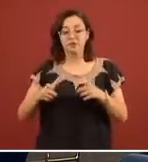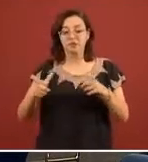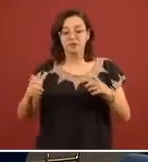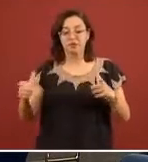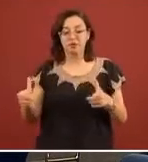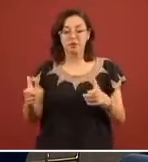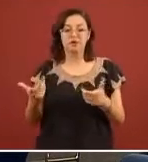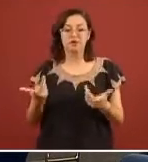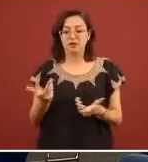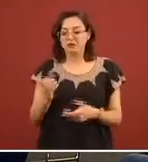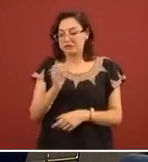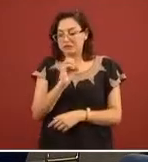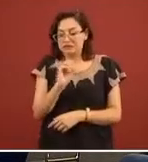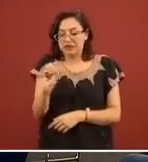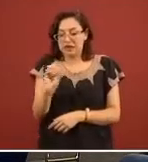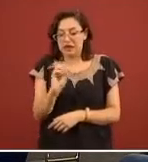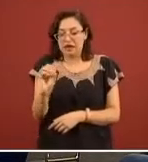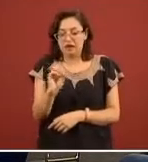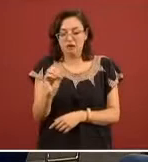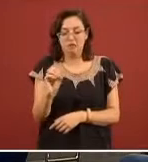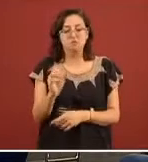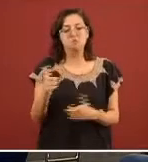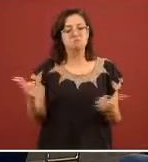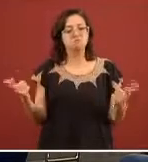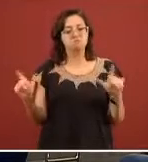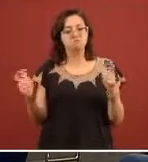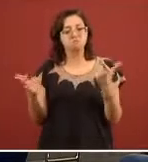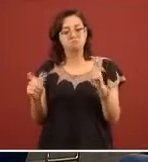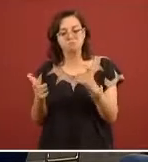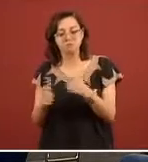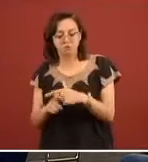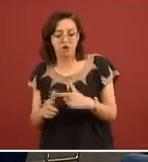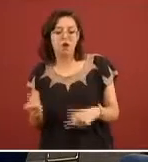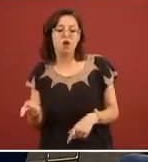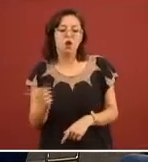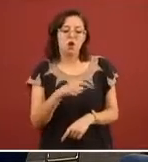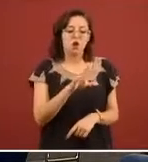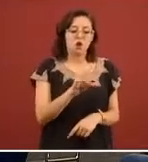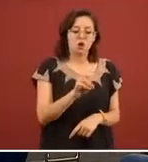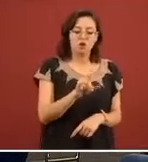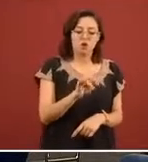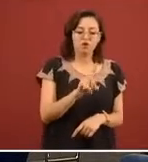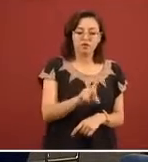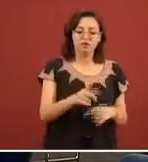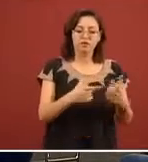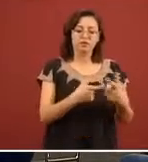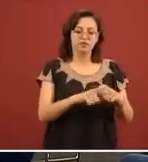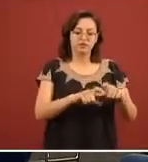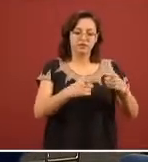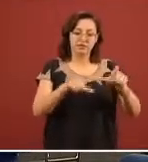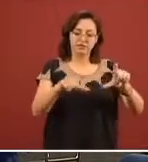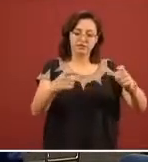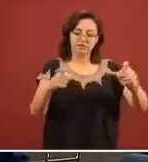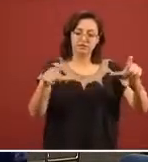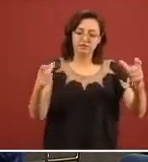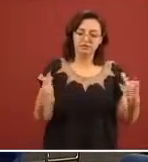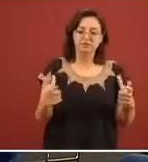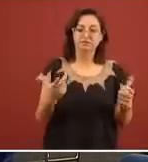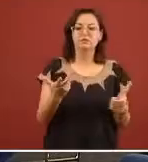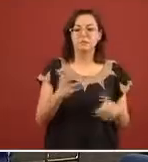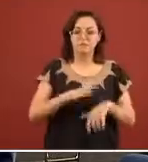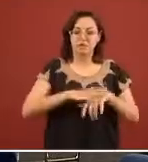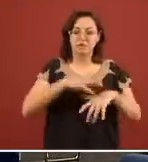acerca más al cero, por lo que sabemos que COVID-19 empieza a tomar ya el lugar bastante predominante en